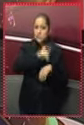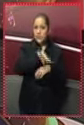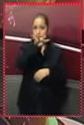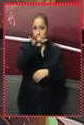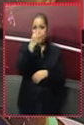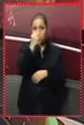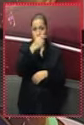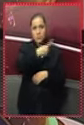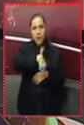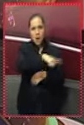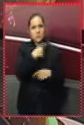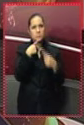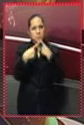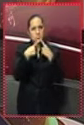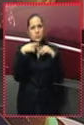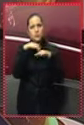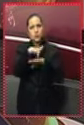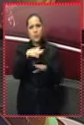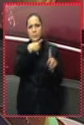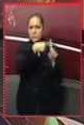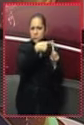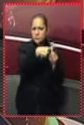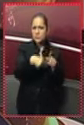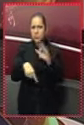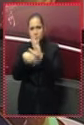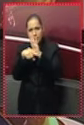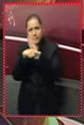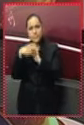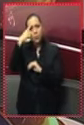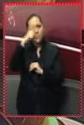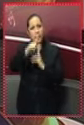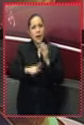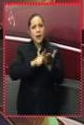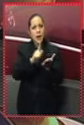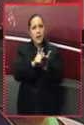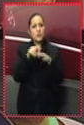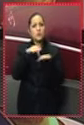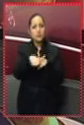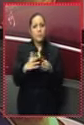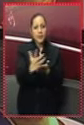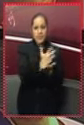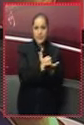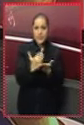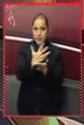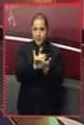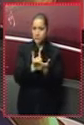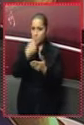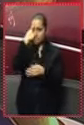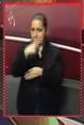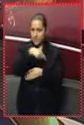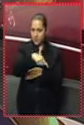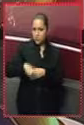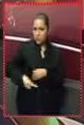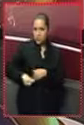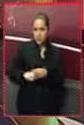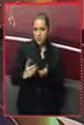lo general a favor y en contra del dictamen de la ley de ingresos que recibirá el Estado durante